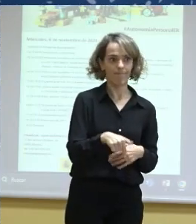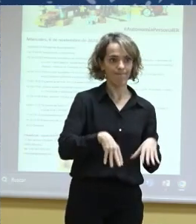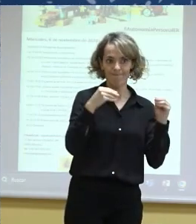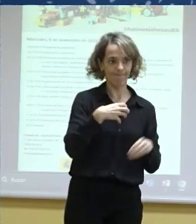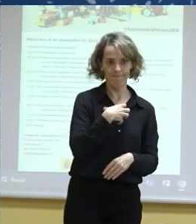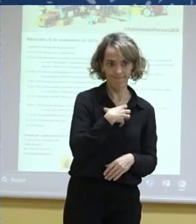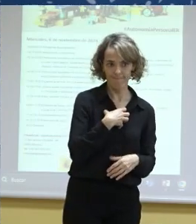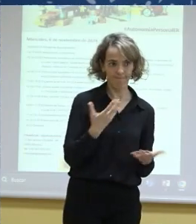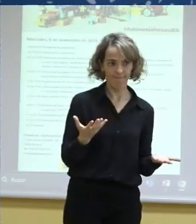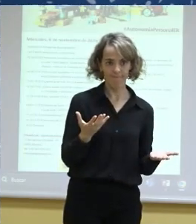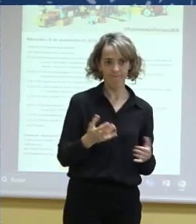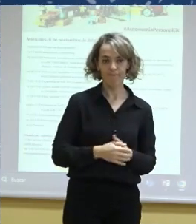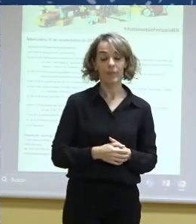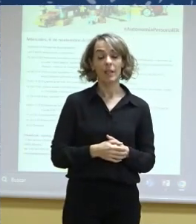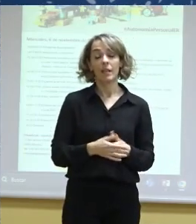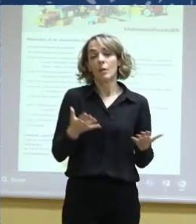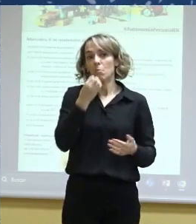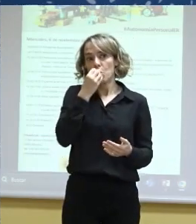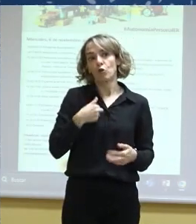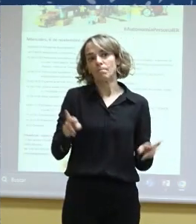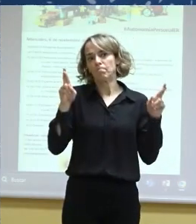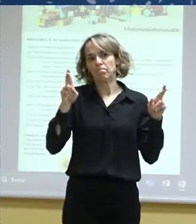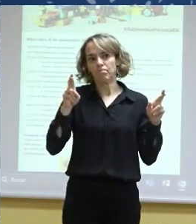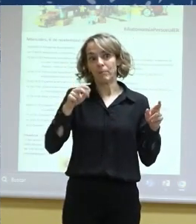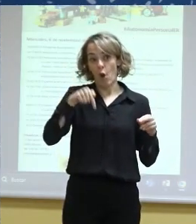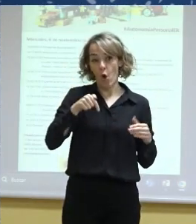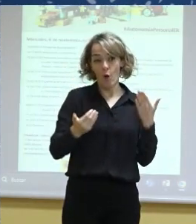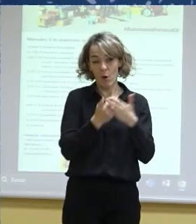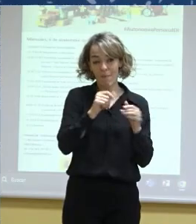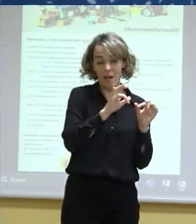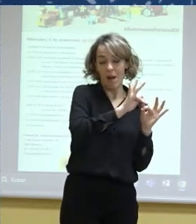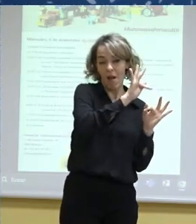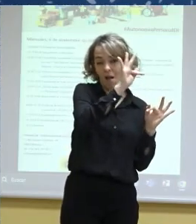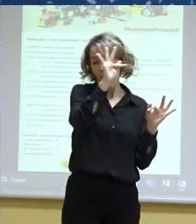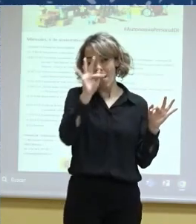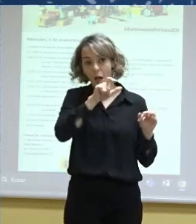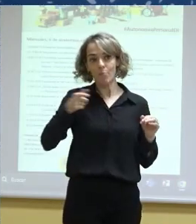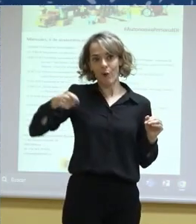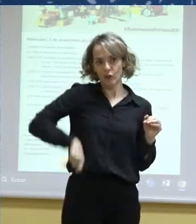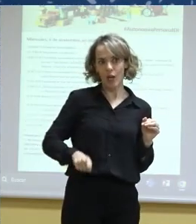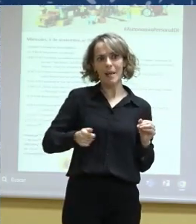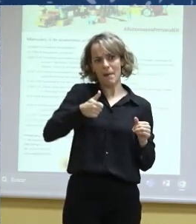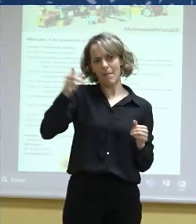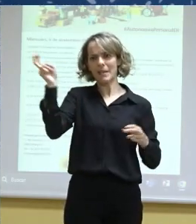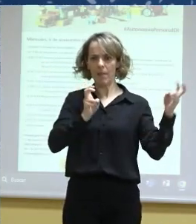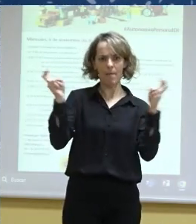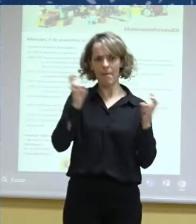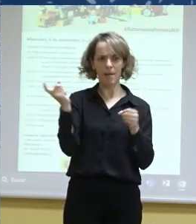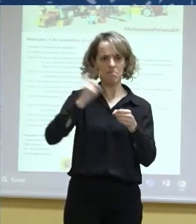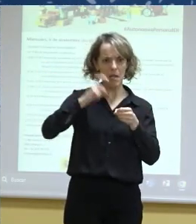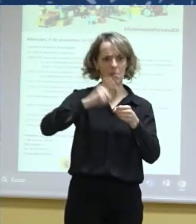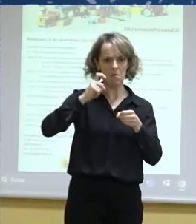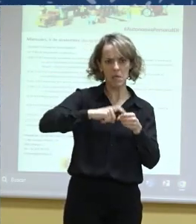Burgos en este caso concretamente, ¿no? Pero bueno, yo espero que a lo largo de la mañana se vayan incorporando más profesionales, más personas